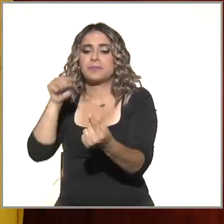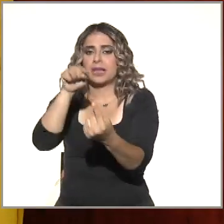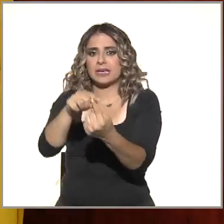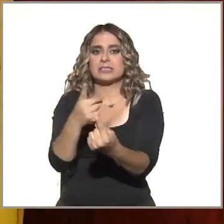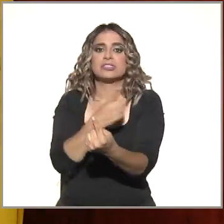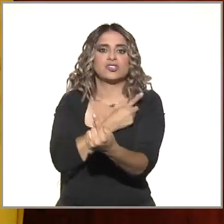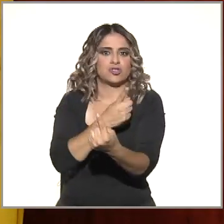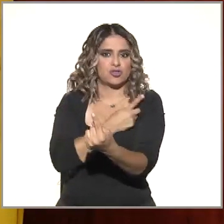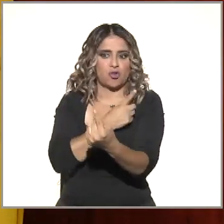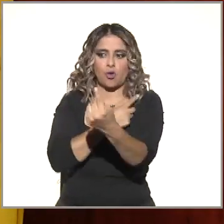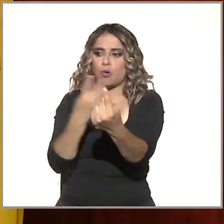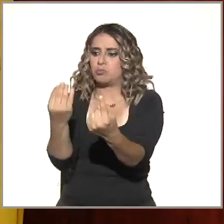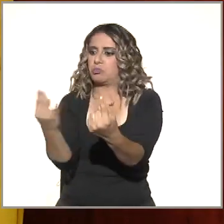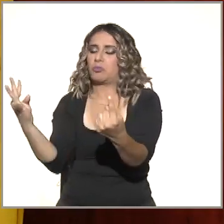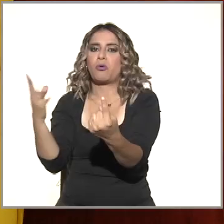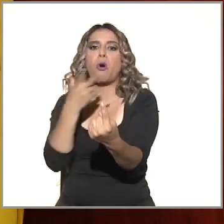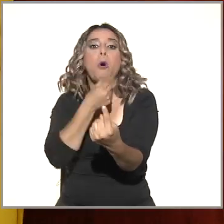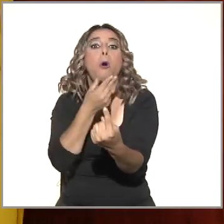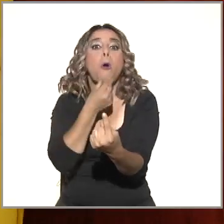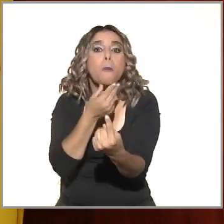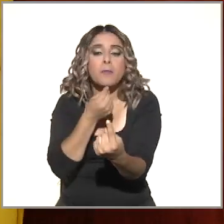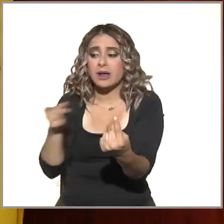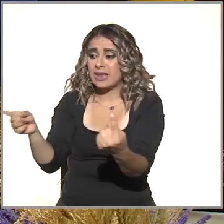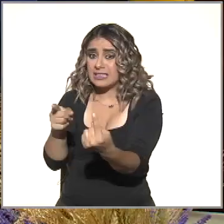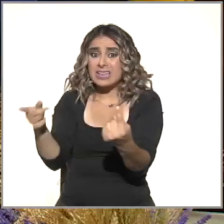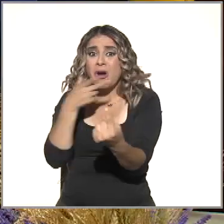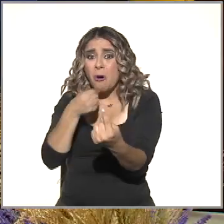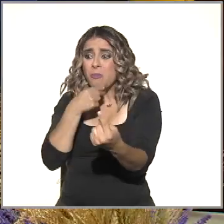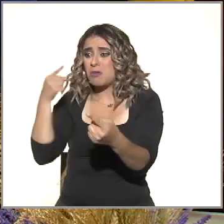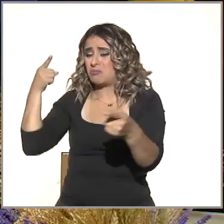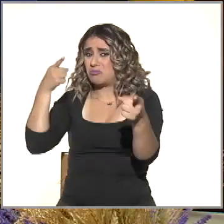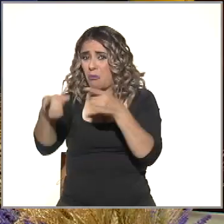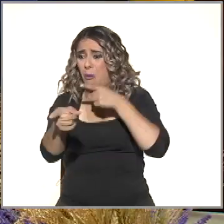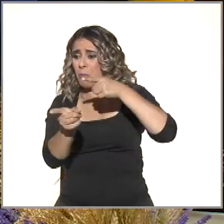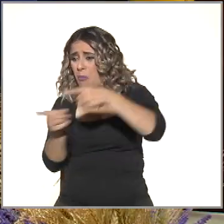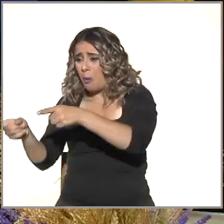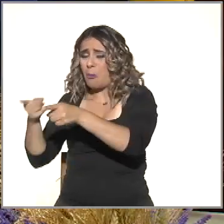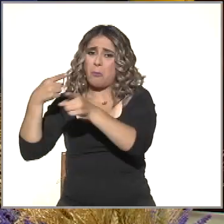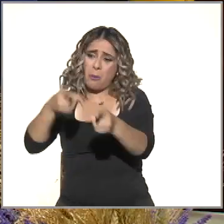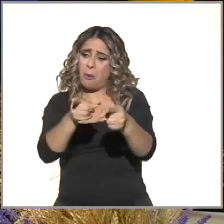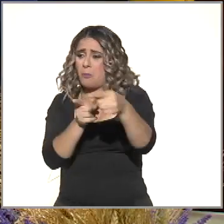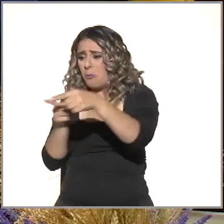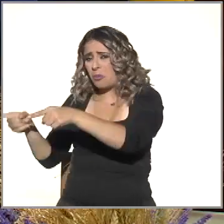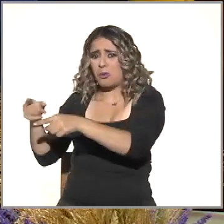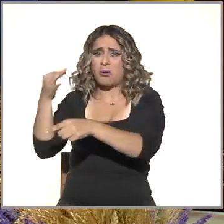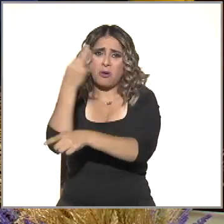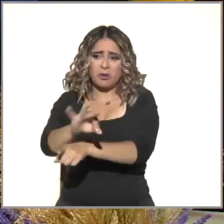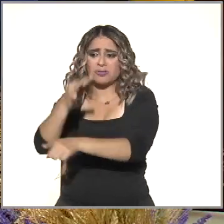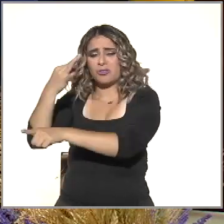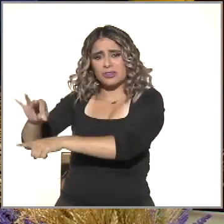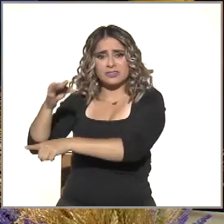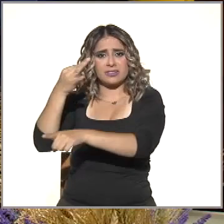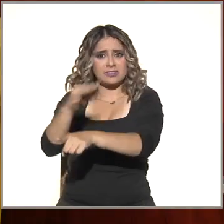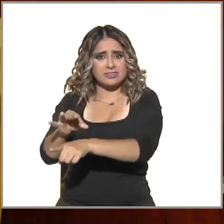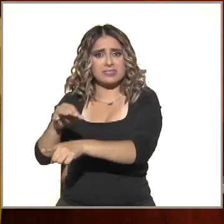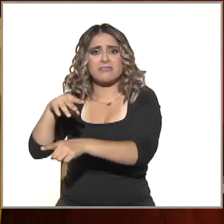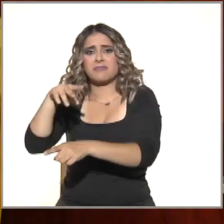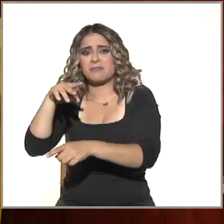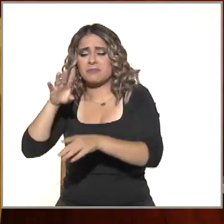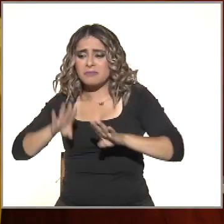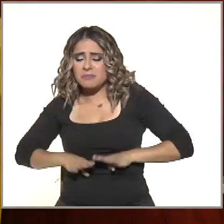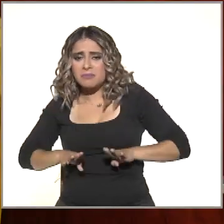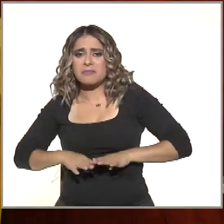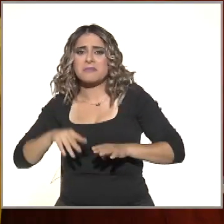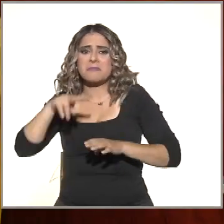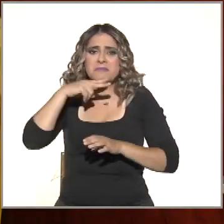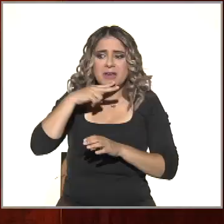ese clan de hombres que se hablaban a puro fregadazo y usaban una palabra como verbo, adjetivo, adverbio que